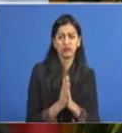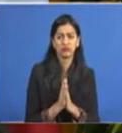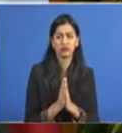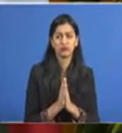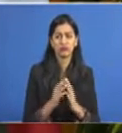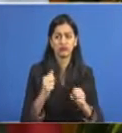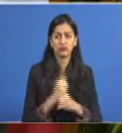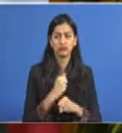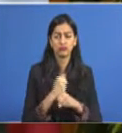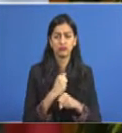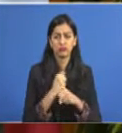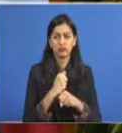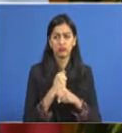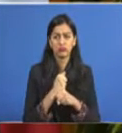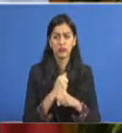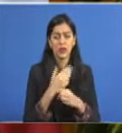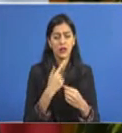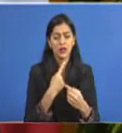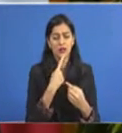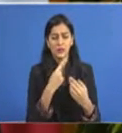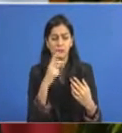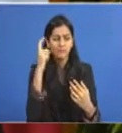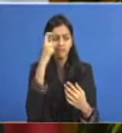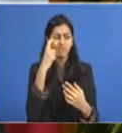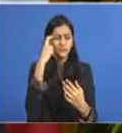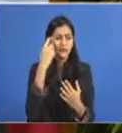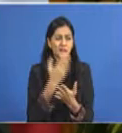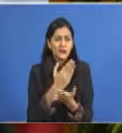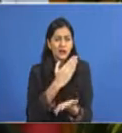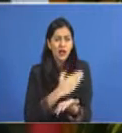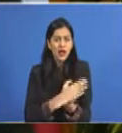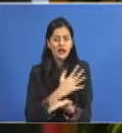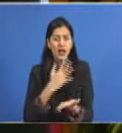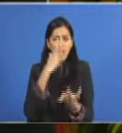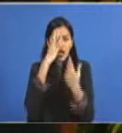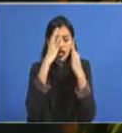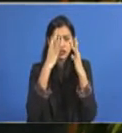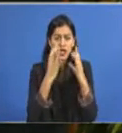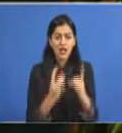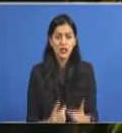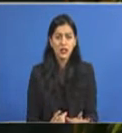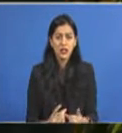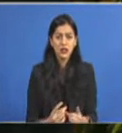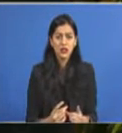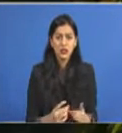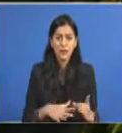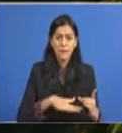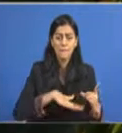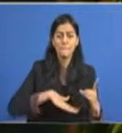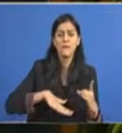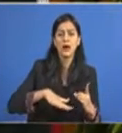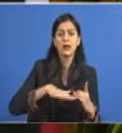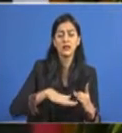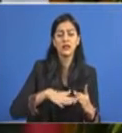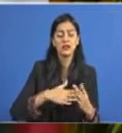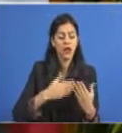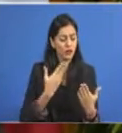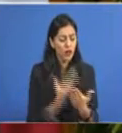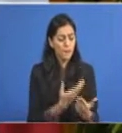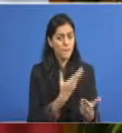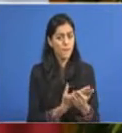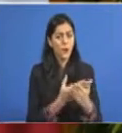accionando con anticipación las decisiones basadas en